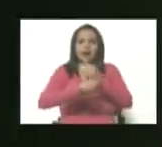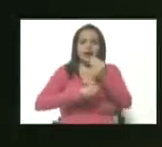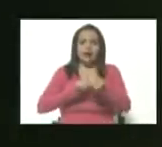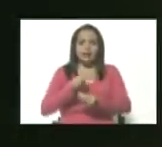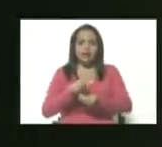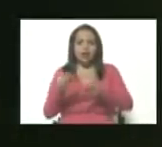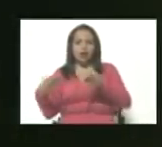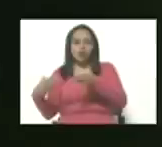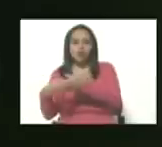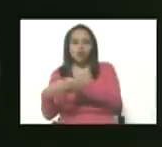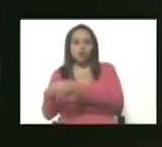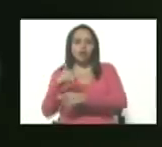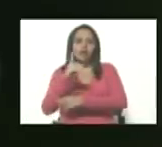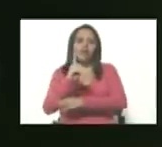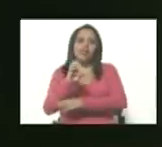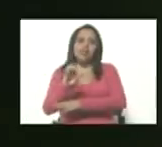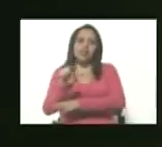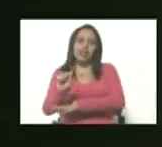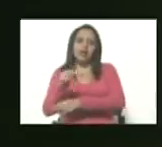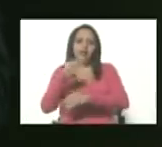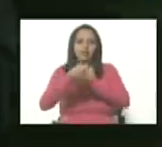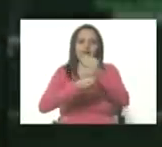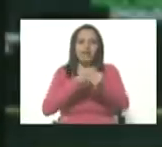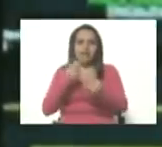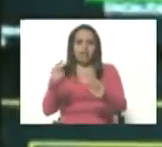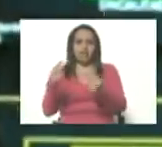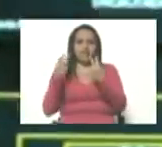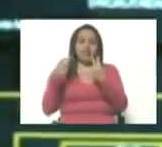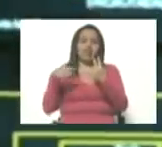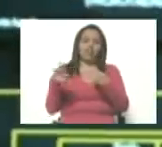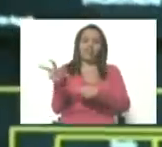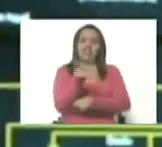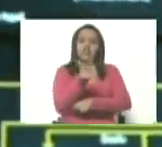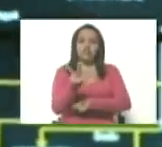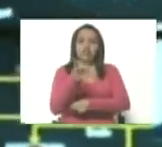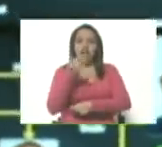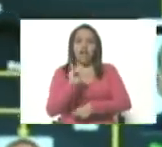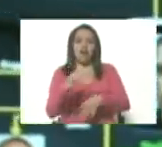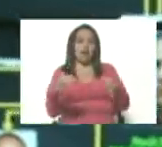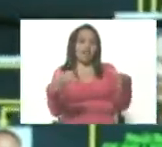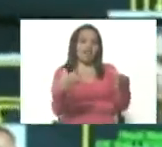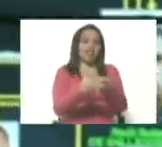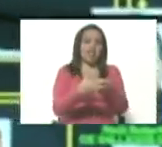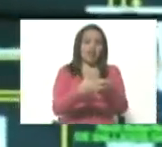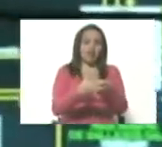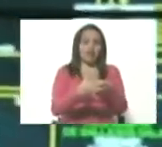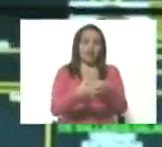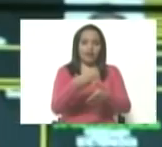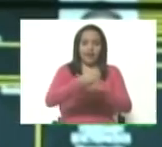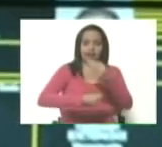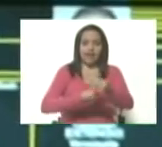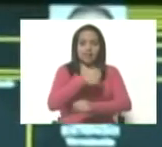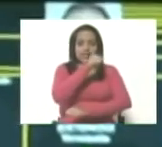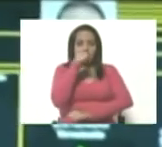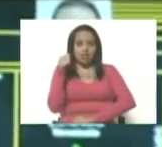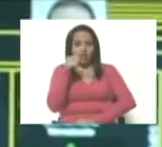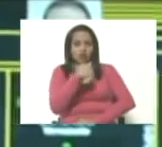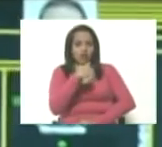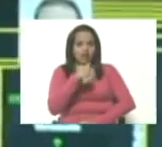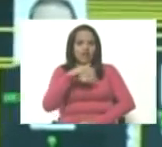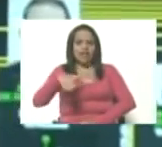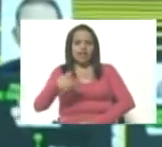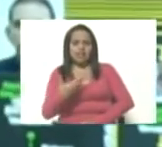la DEA para hacer ver que Venezuela es un estado forajido y crear las